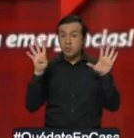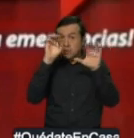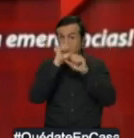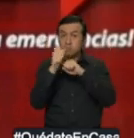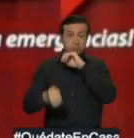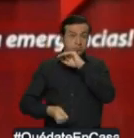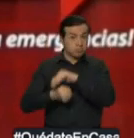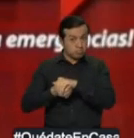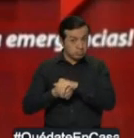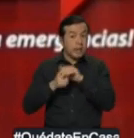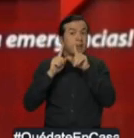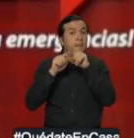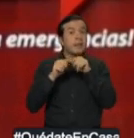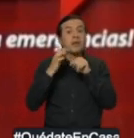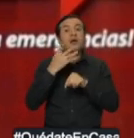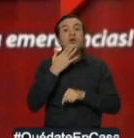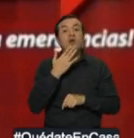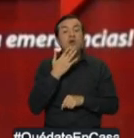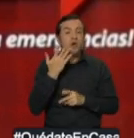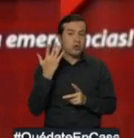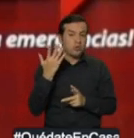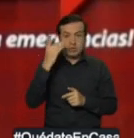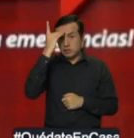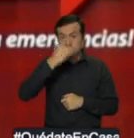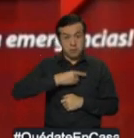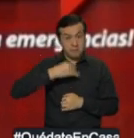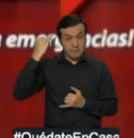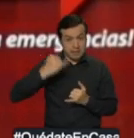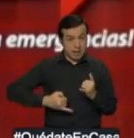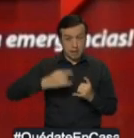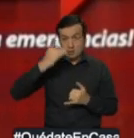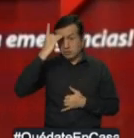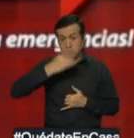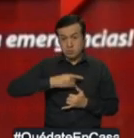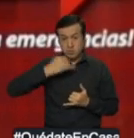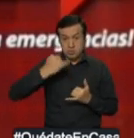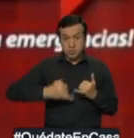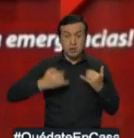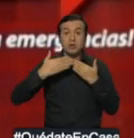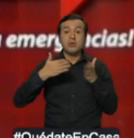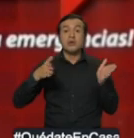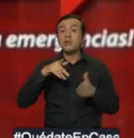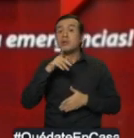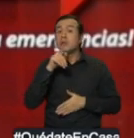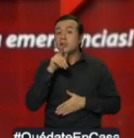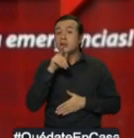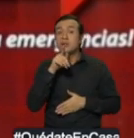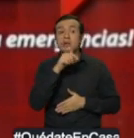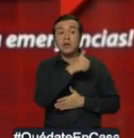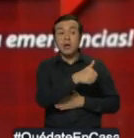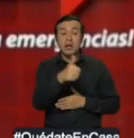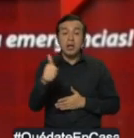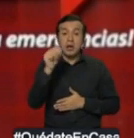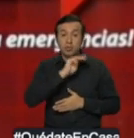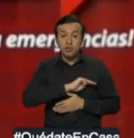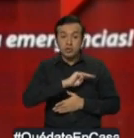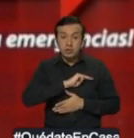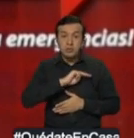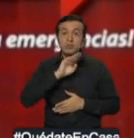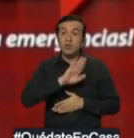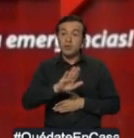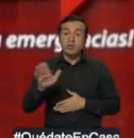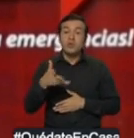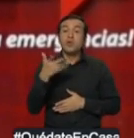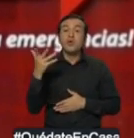pero la decisión esta última decisión sobre el grado de apertura para cada alcalde y para cada coe cantonal